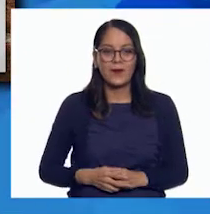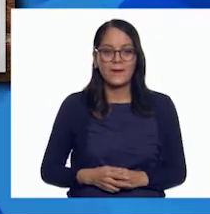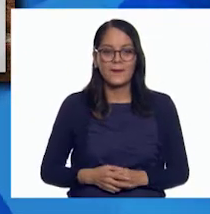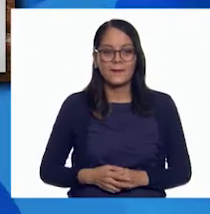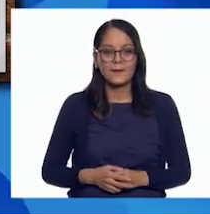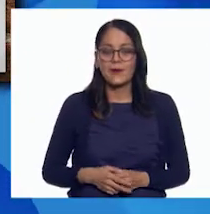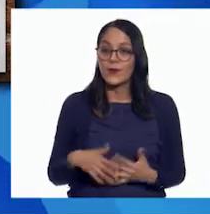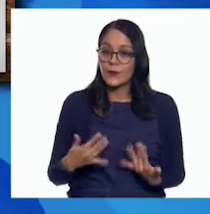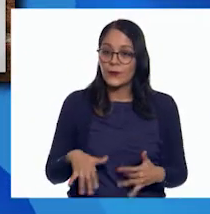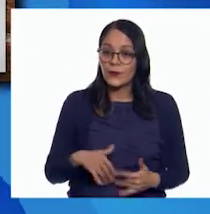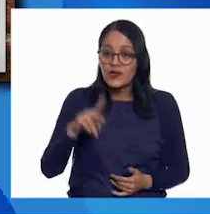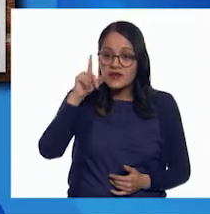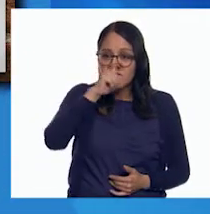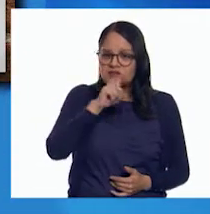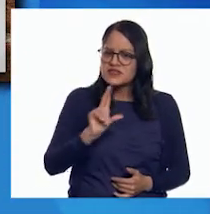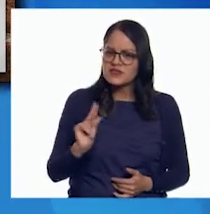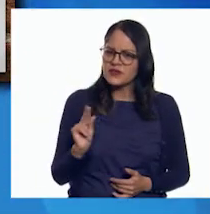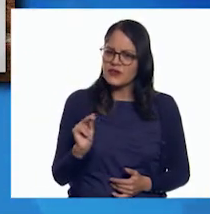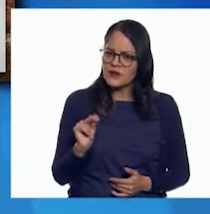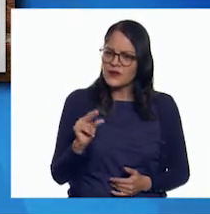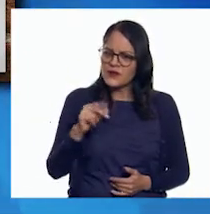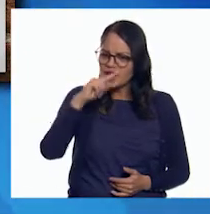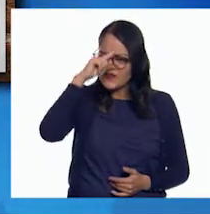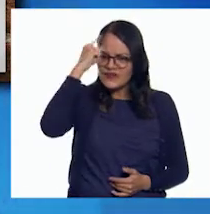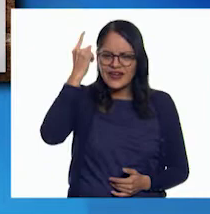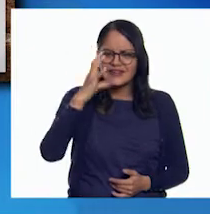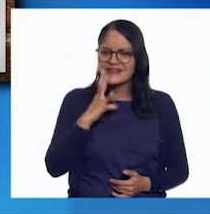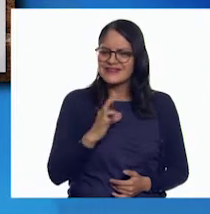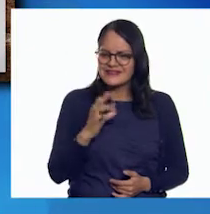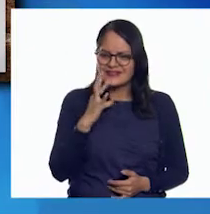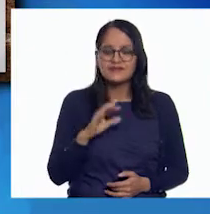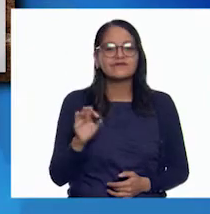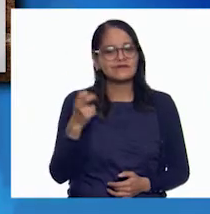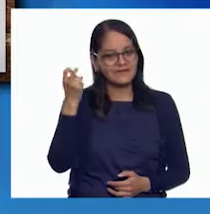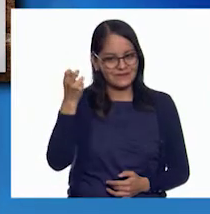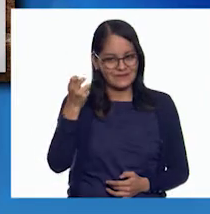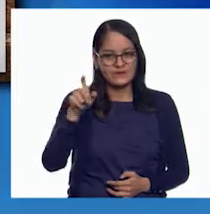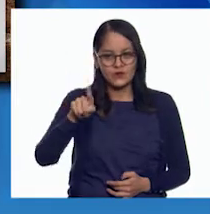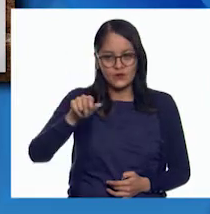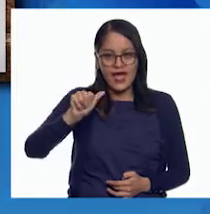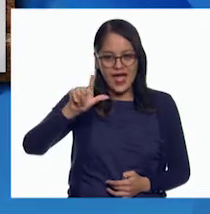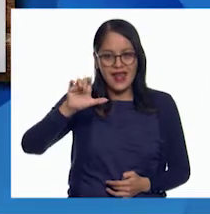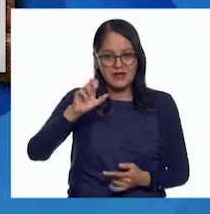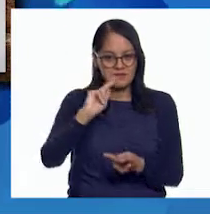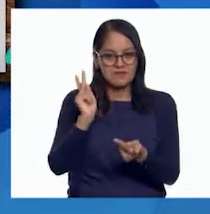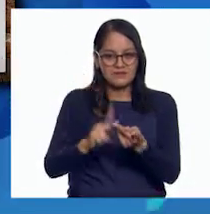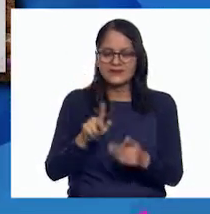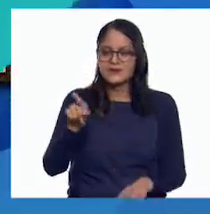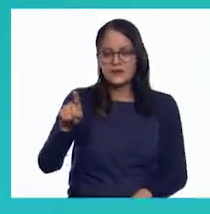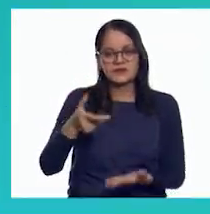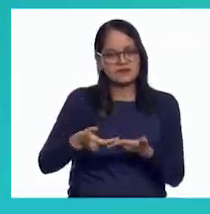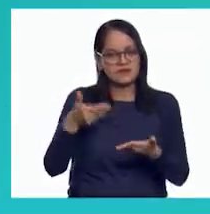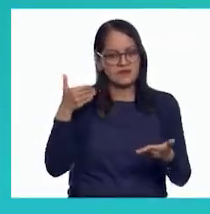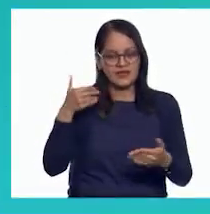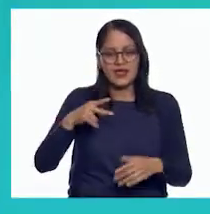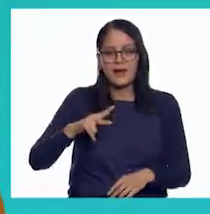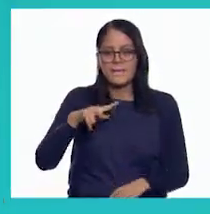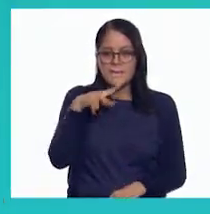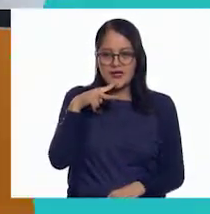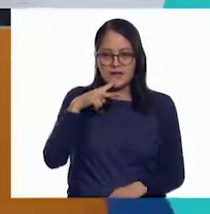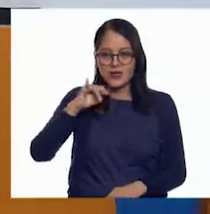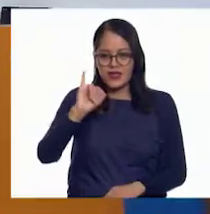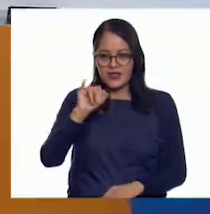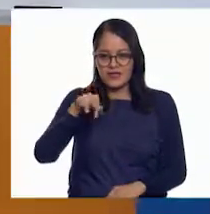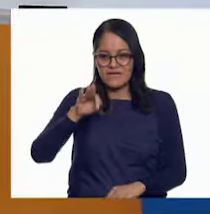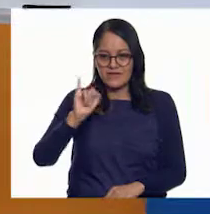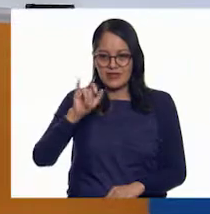Ah, no estuvo tan difícil, la verdad. Estuvo no, muy lo fácil. Hiciste. Perfecto, Ale. Muy bien. No, es que ya dominas el infinitivo y